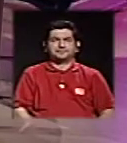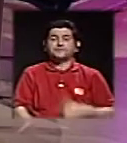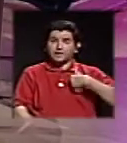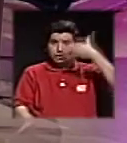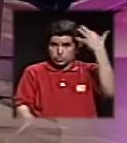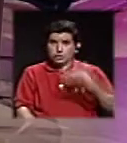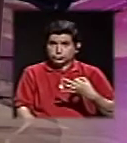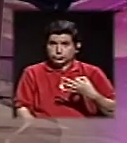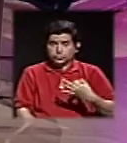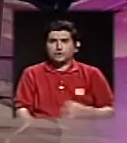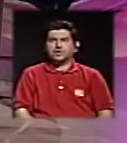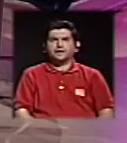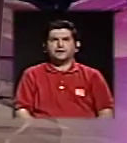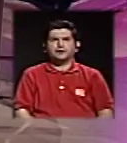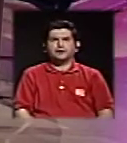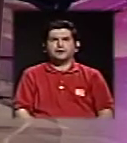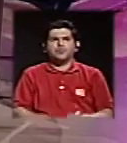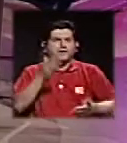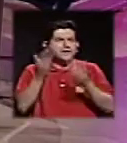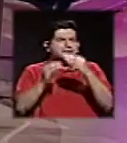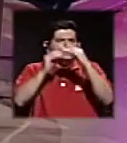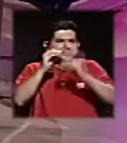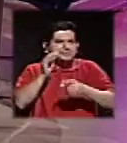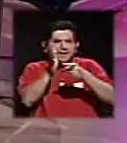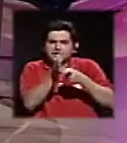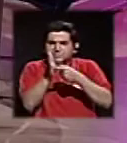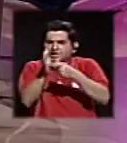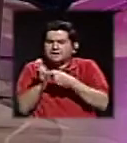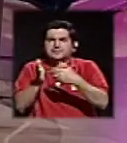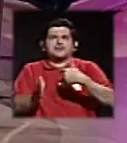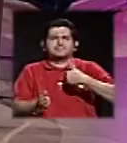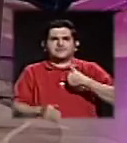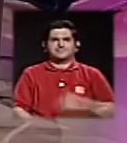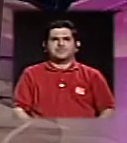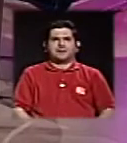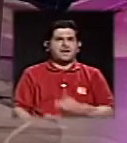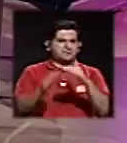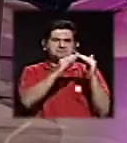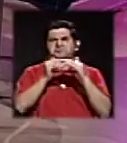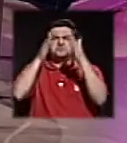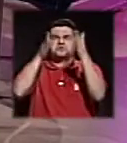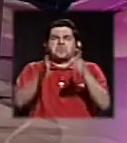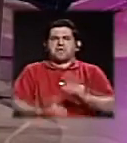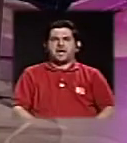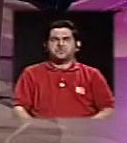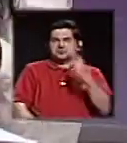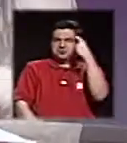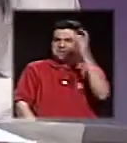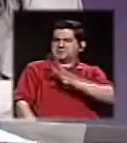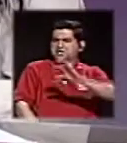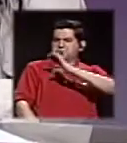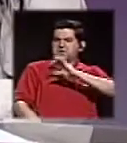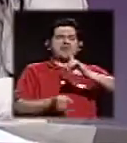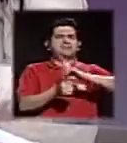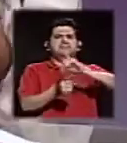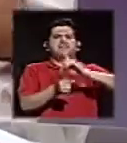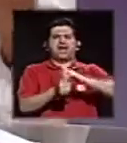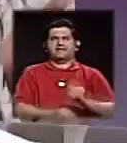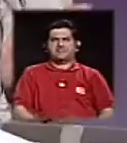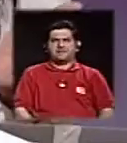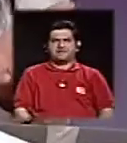creo que cada vez como hay menos exigencia de parte de la ciudadanía sobre la calidad de los diputados